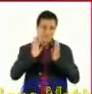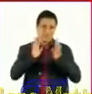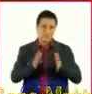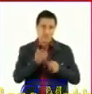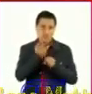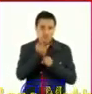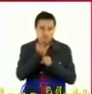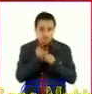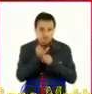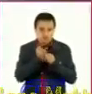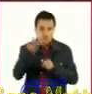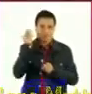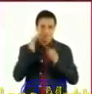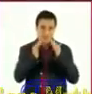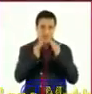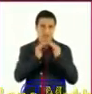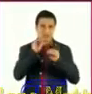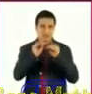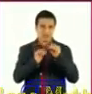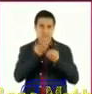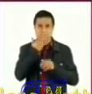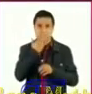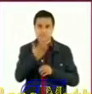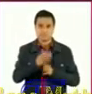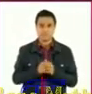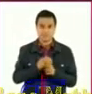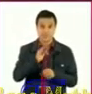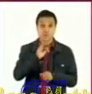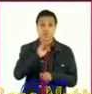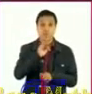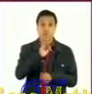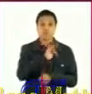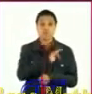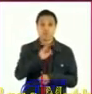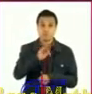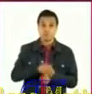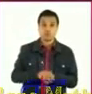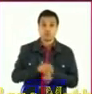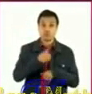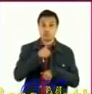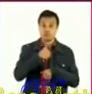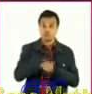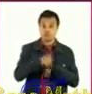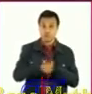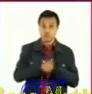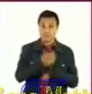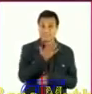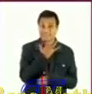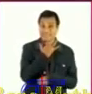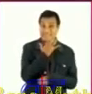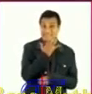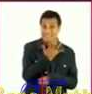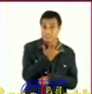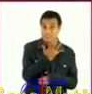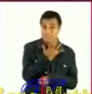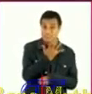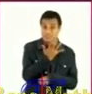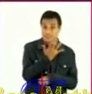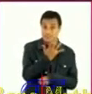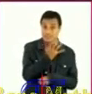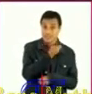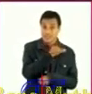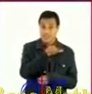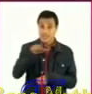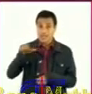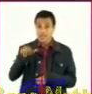excelente propuesta. Entonces, que ellos elaboren el separador de primeras lluvias, los 3 filtros e instalen tanto el contenedor de agua